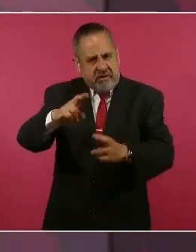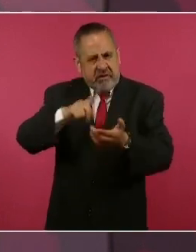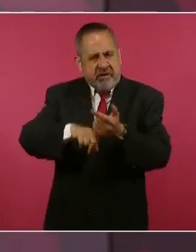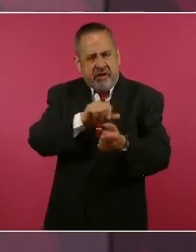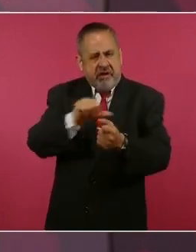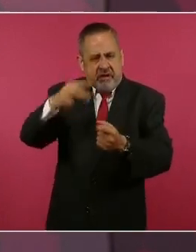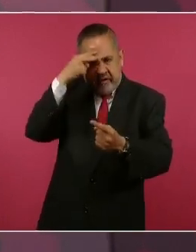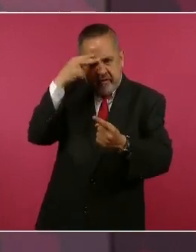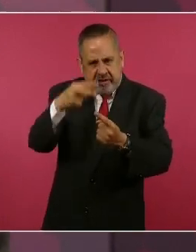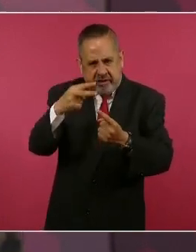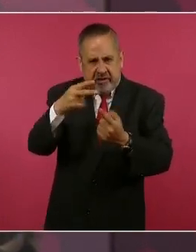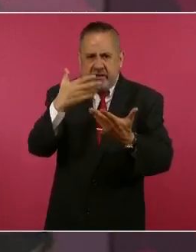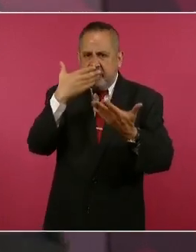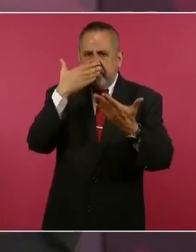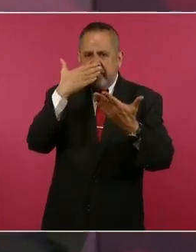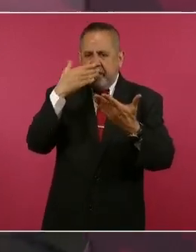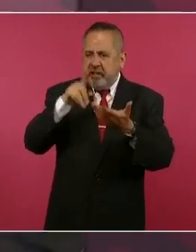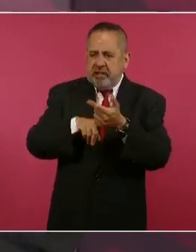de